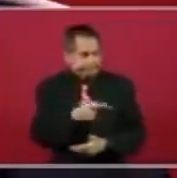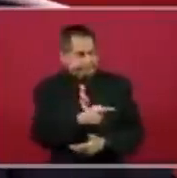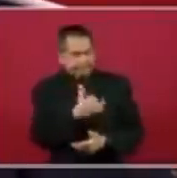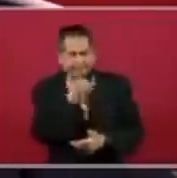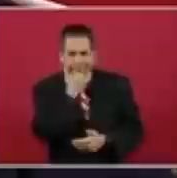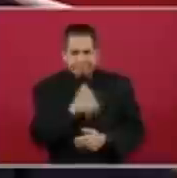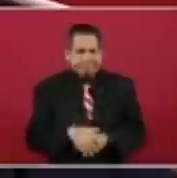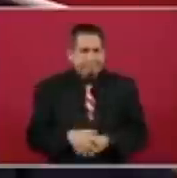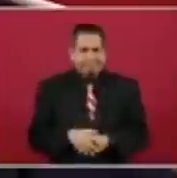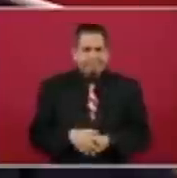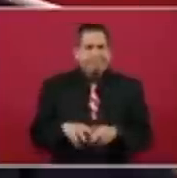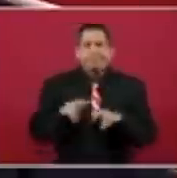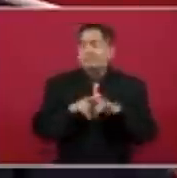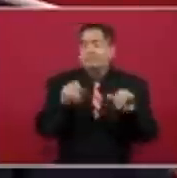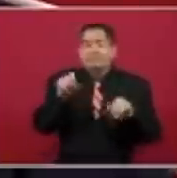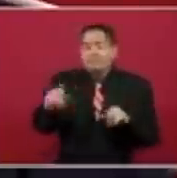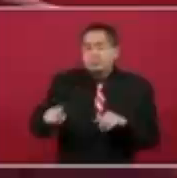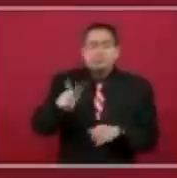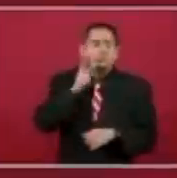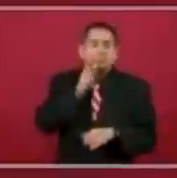Ni a Pemex les daban permiso, pues.